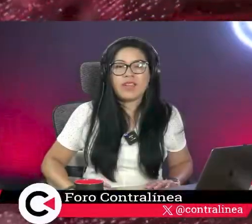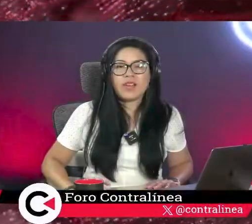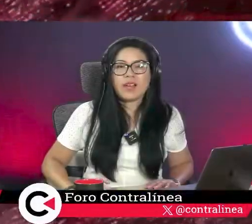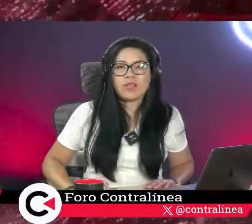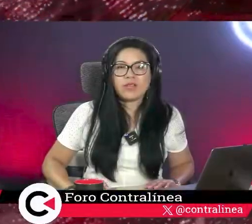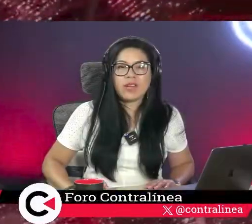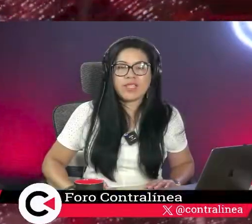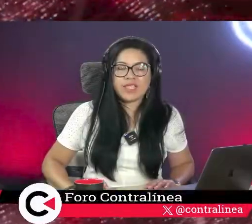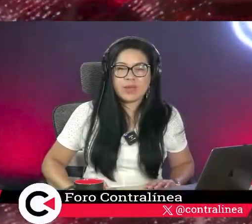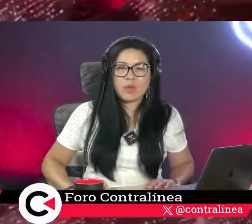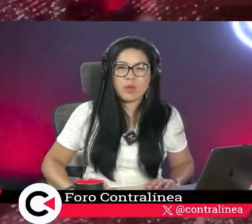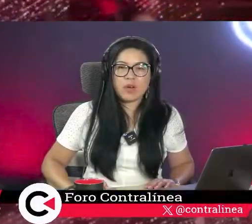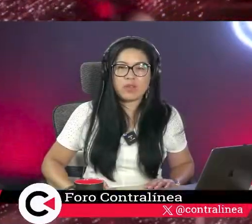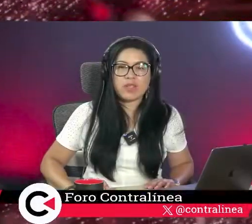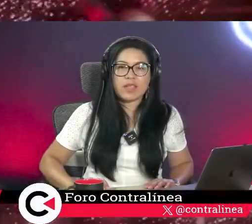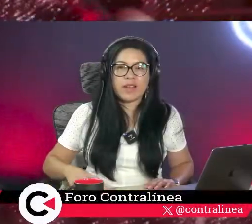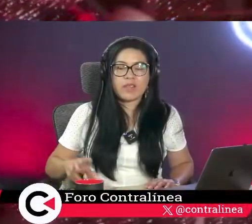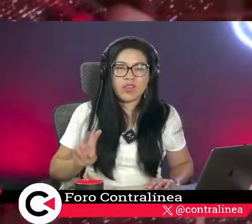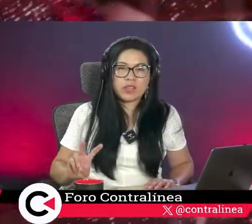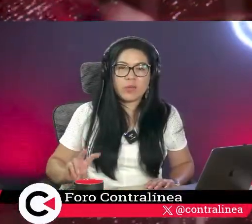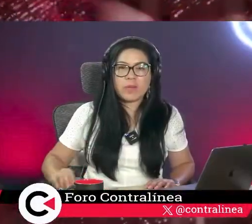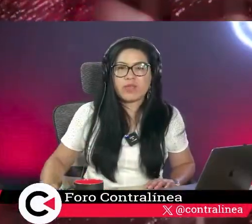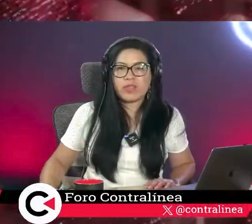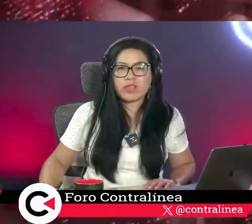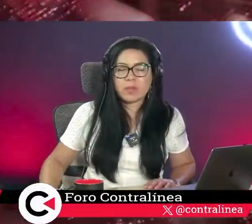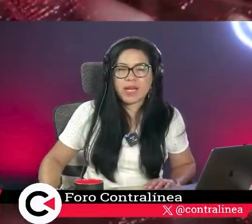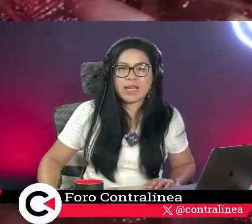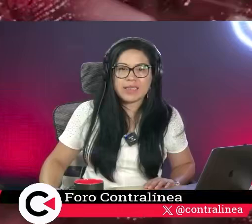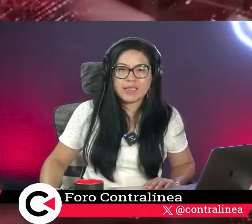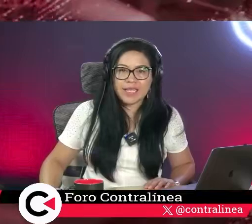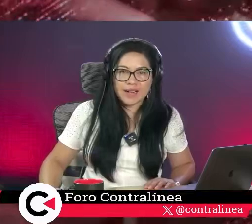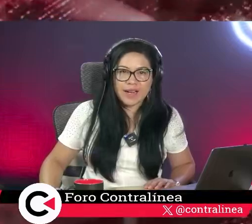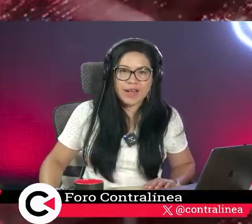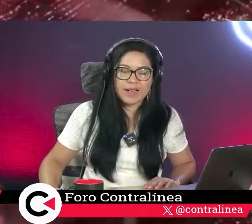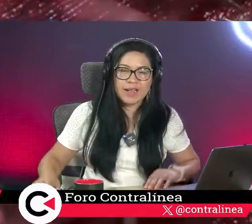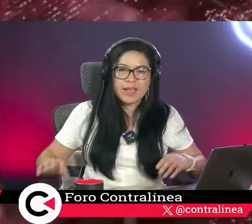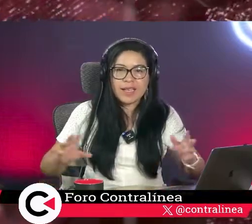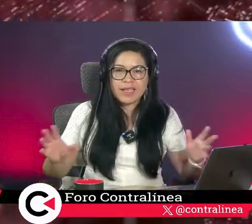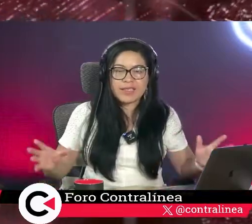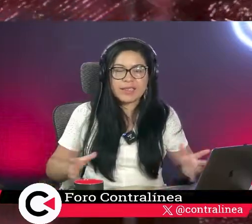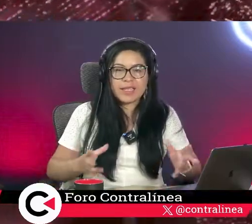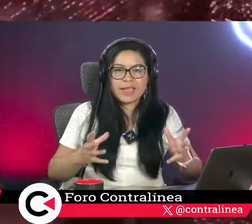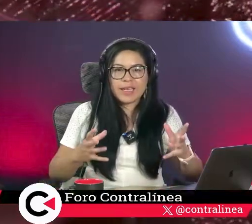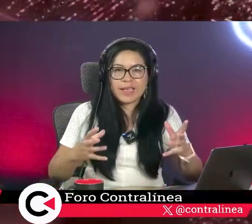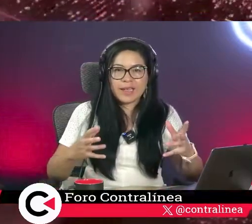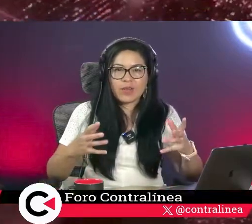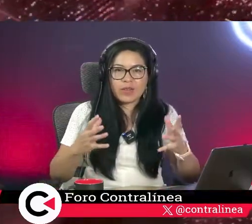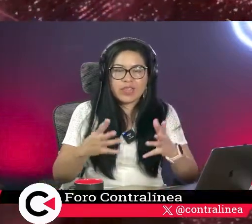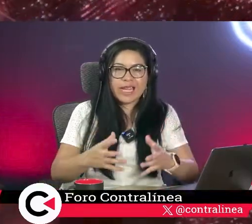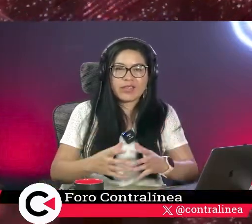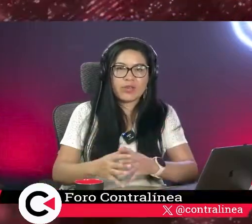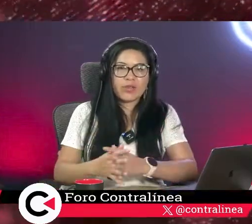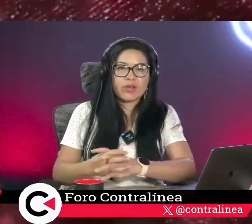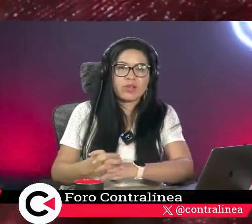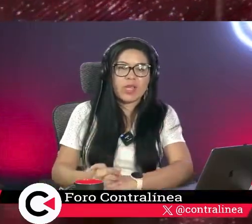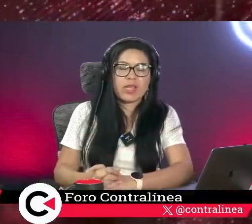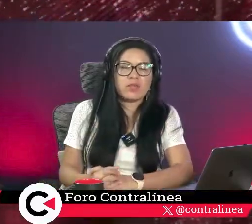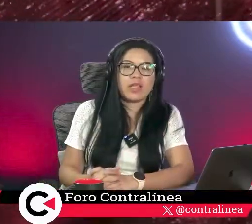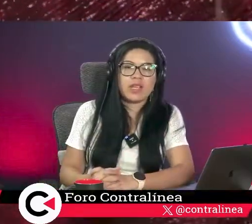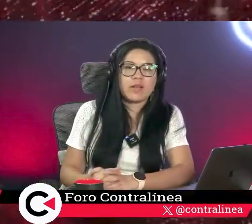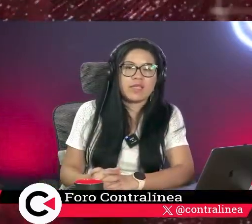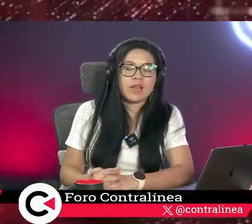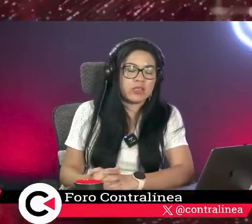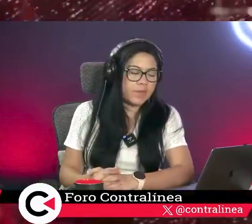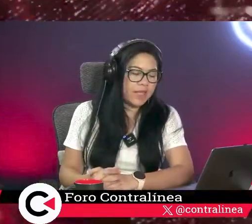Con ello, la doctora Sheinbaum logró tener 2 momentos para cerrar este contacto con los